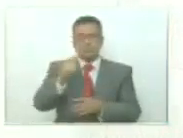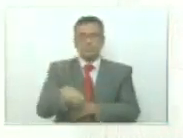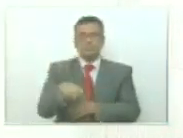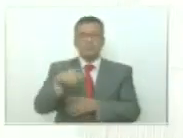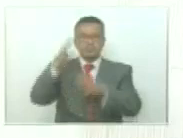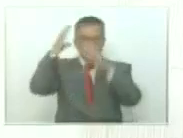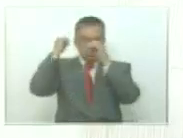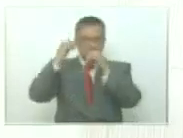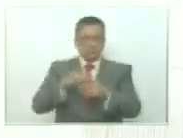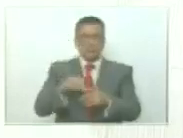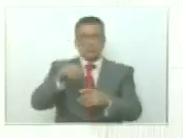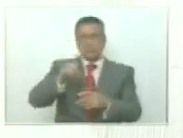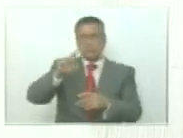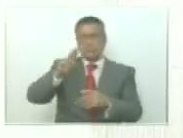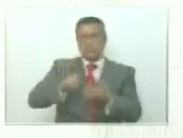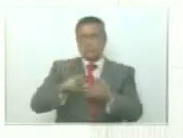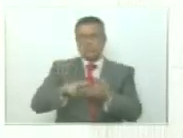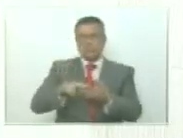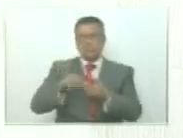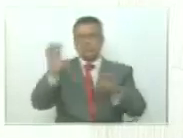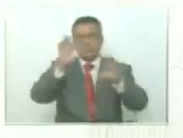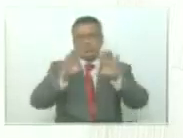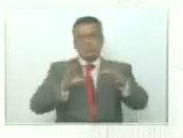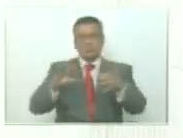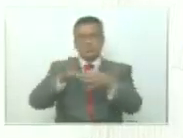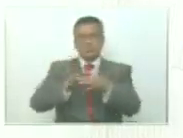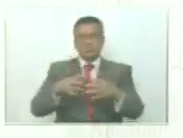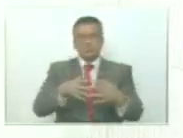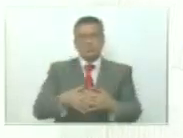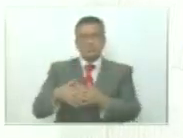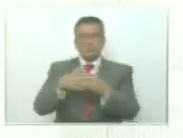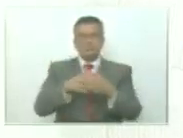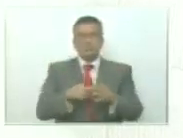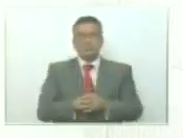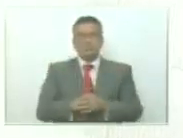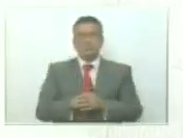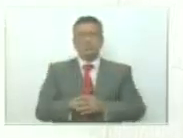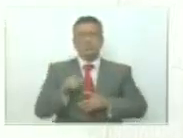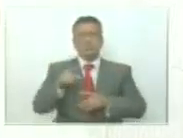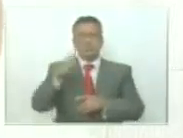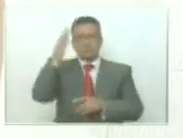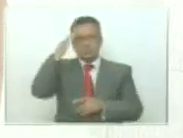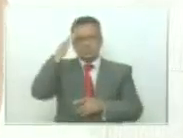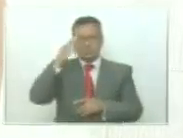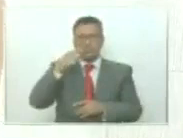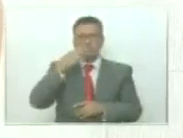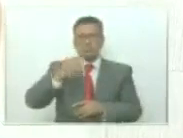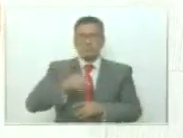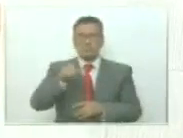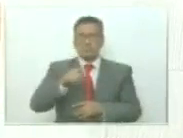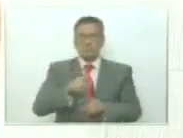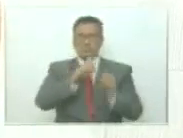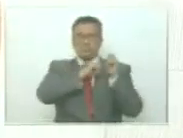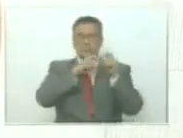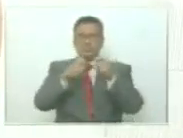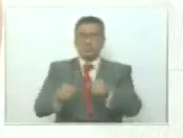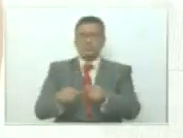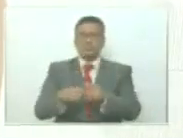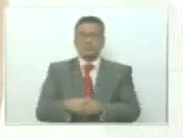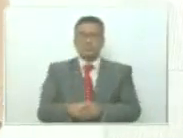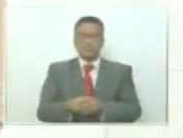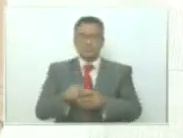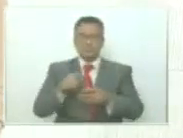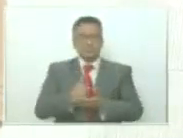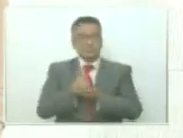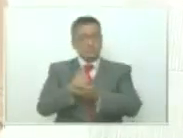Diplomática, Kuwait y Estados Unidos de Norteamérica. Estamos convencidos de que esta designación coadyuva